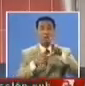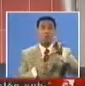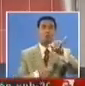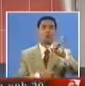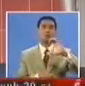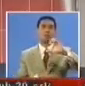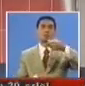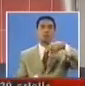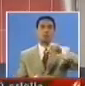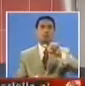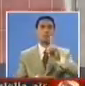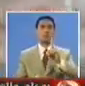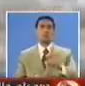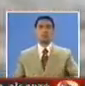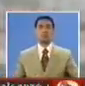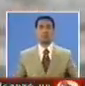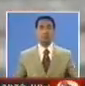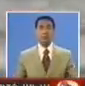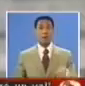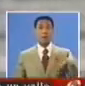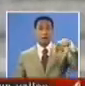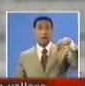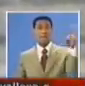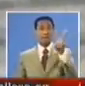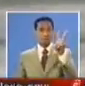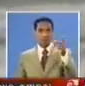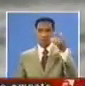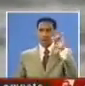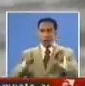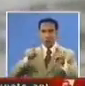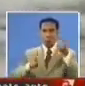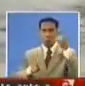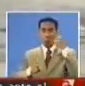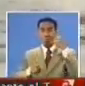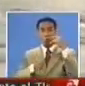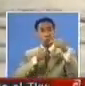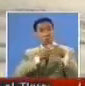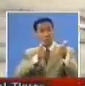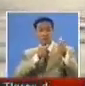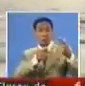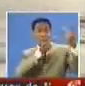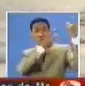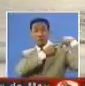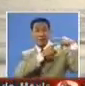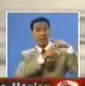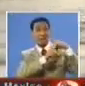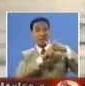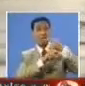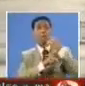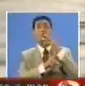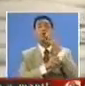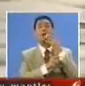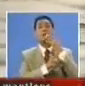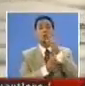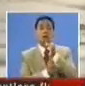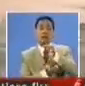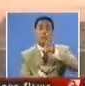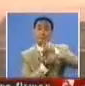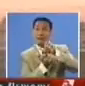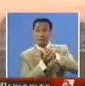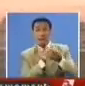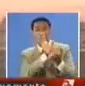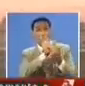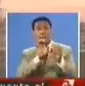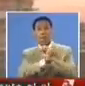Richard Morales. En Venezuela disfrutamos de condiciones ambientales realmente privilegiadas. La isla de Margarita es un ejemplo claro